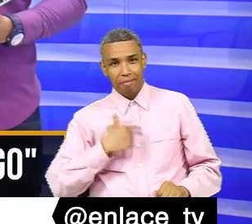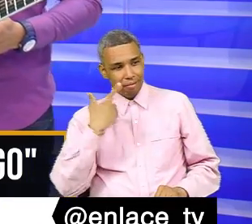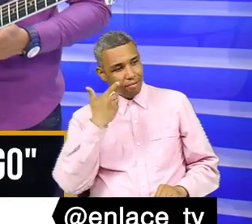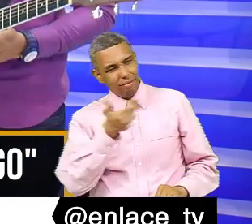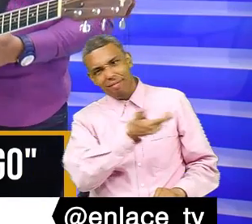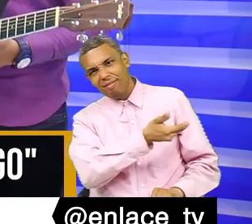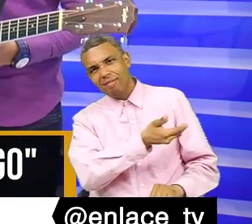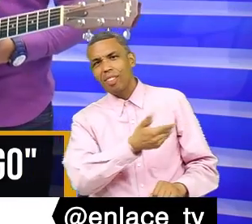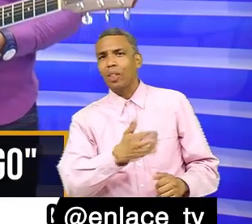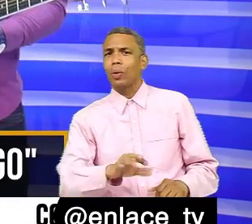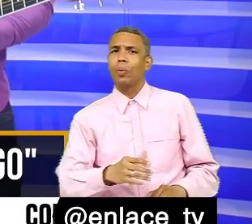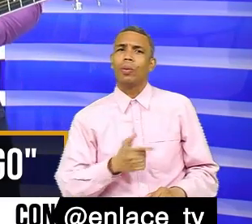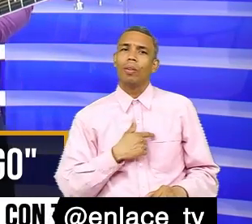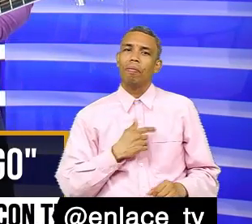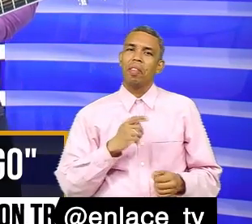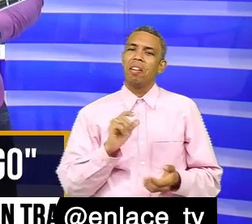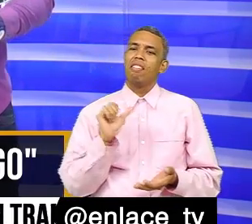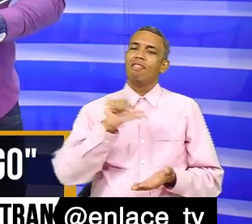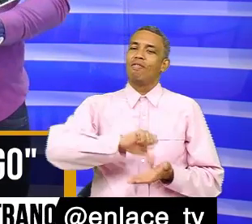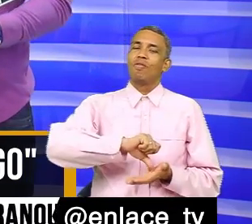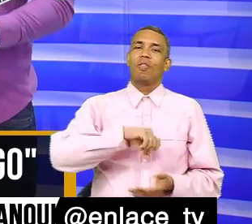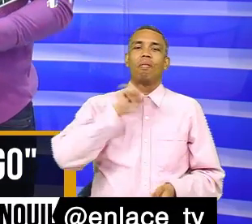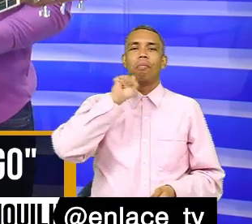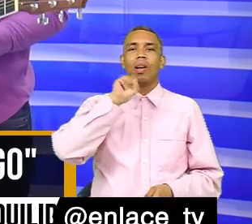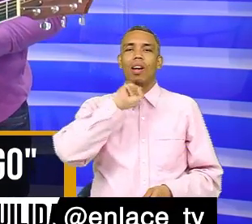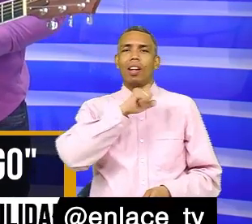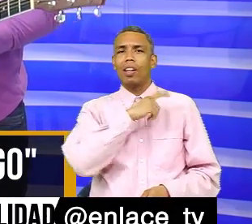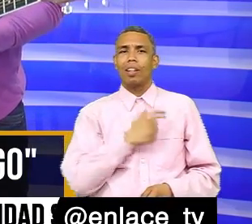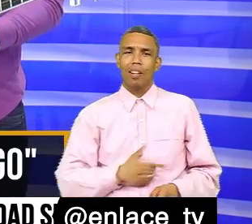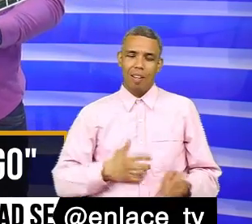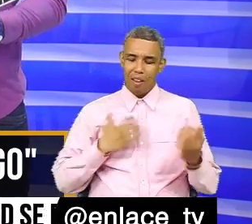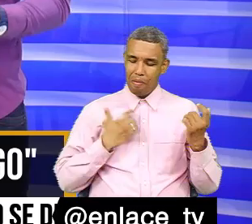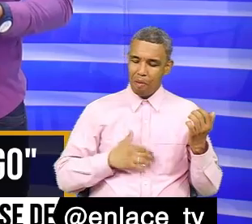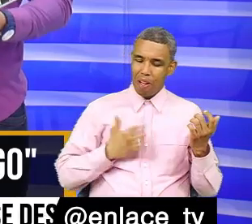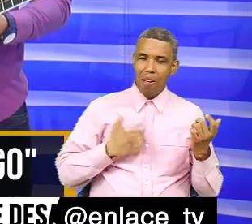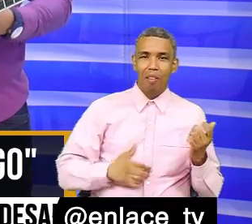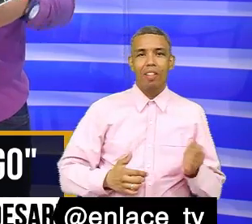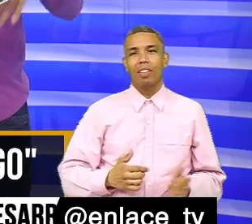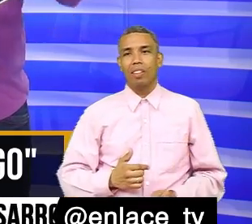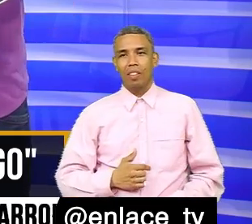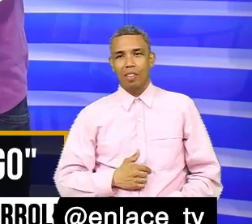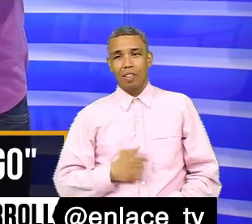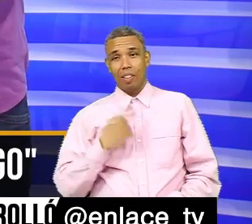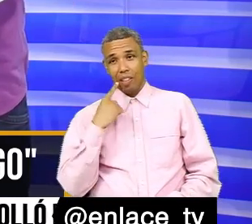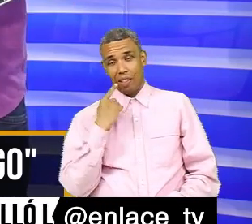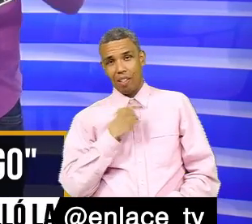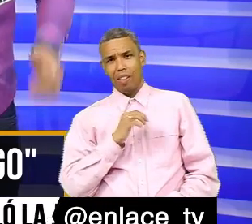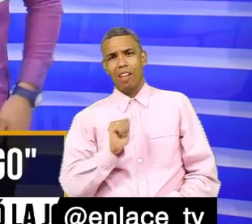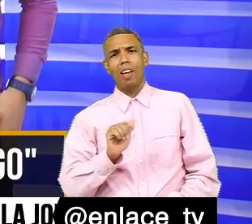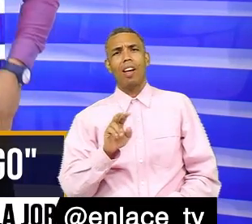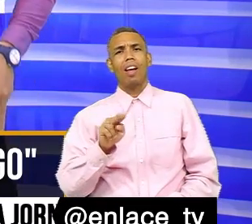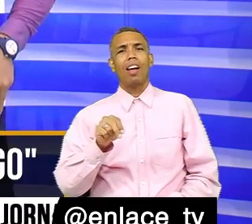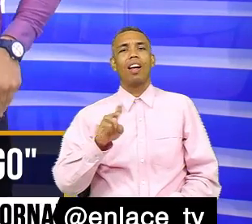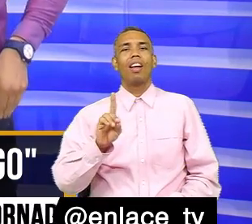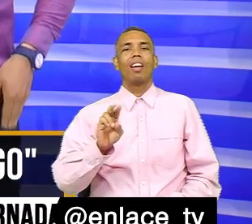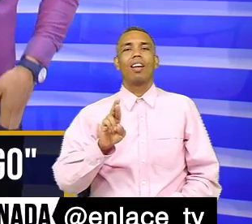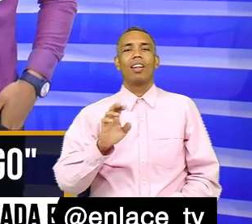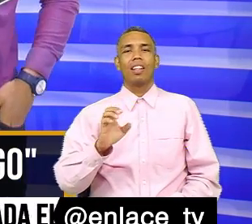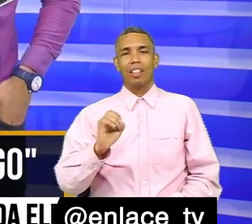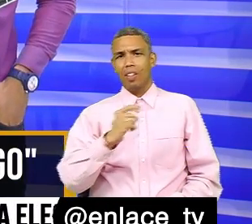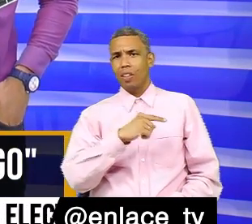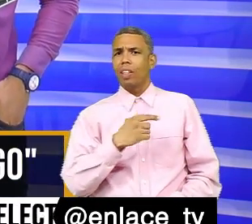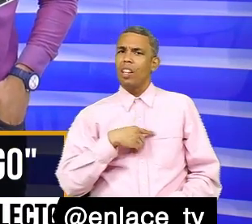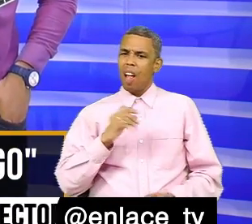a esta hora con esta grata compañía como la de Estela de Andreo. Matu, él es cantante